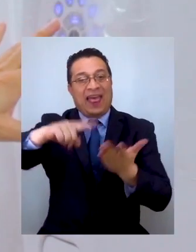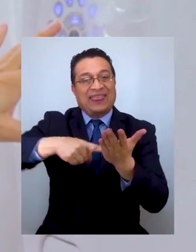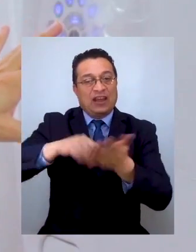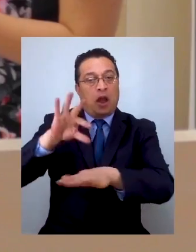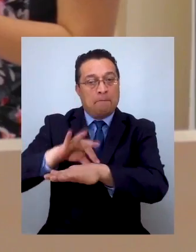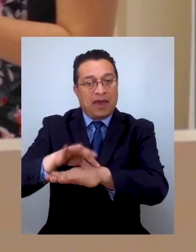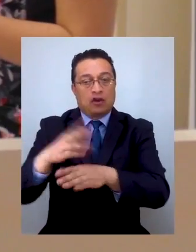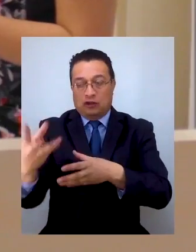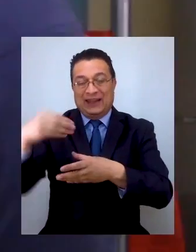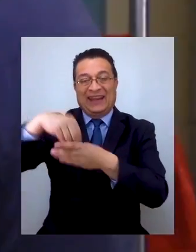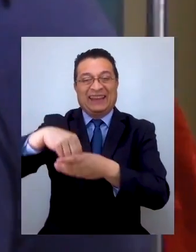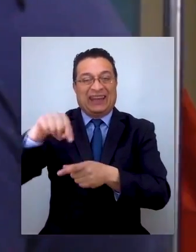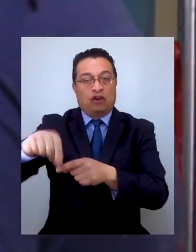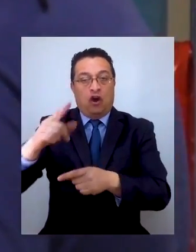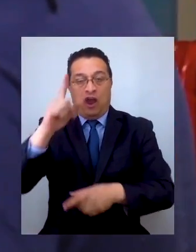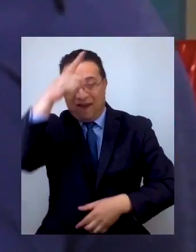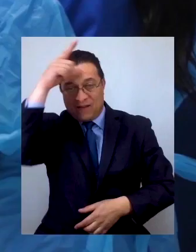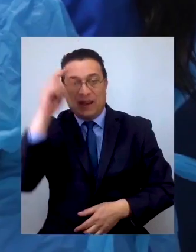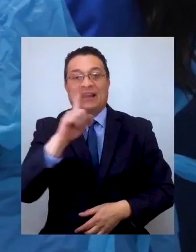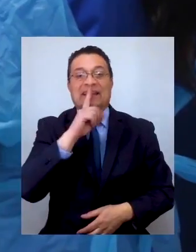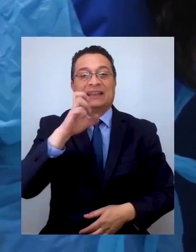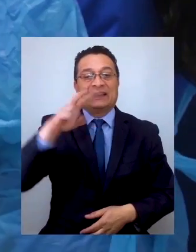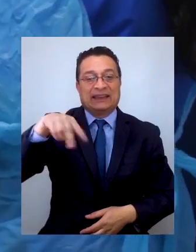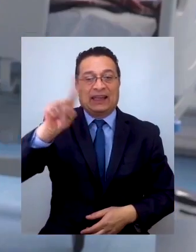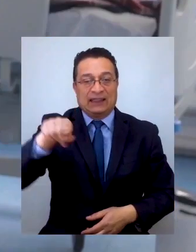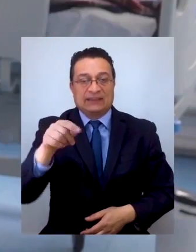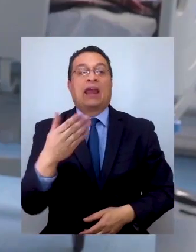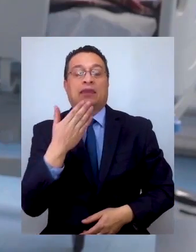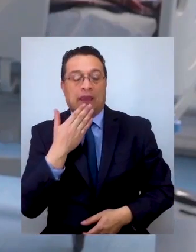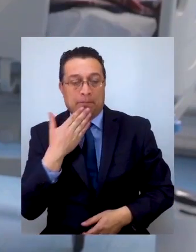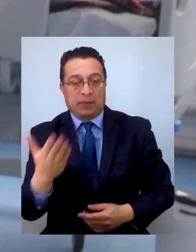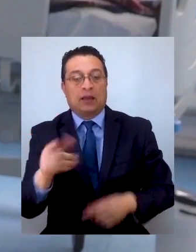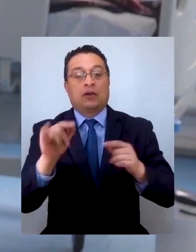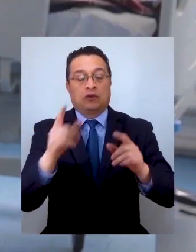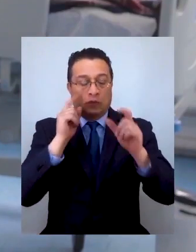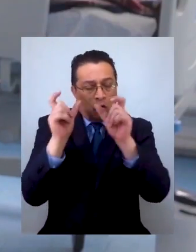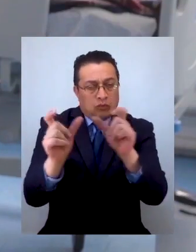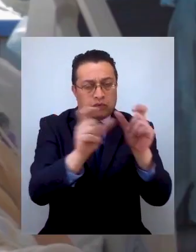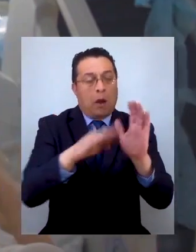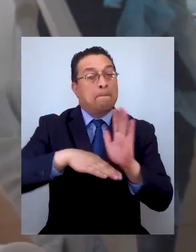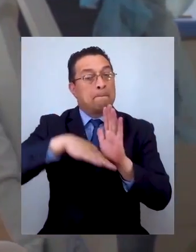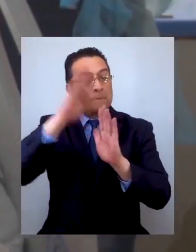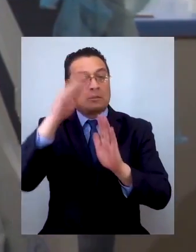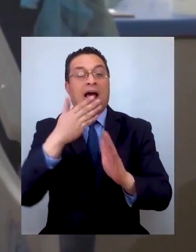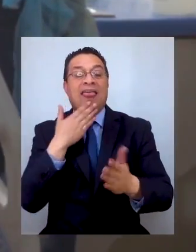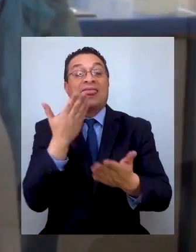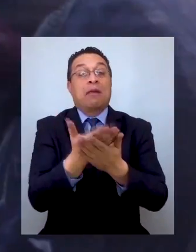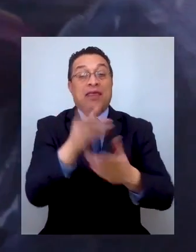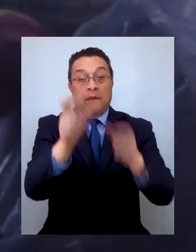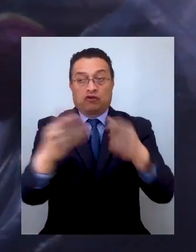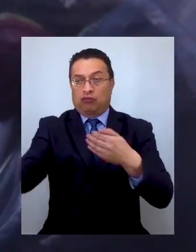tecnólogos médicos, internas o internos de enfermería, TENS, entre otros. Esto ha permitido dar la cobertura necesaria a la mayor demanda